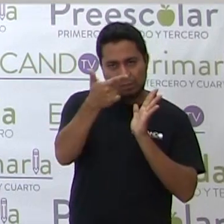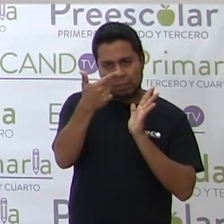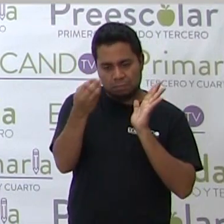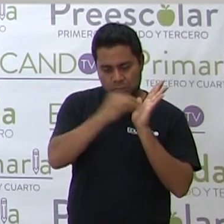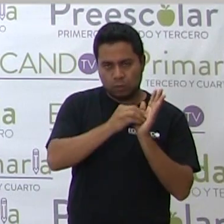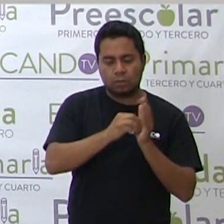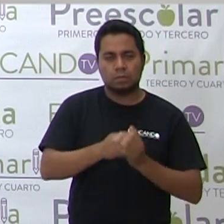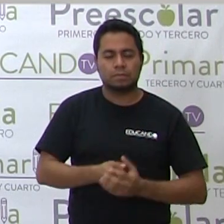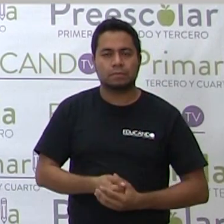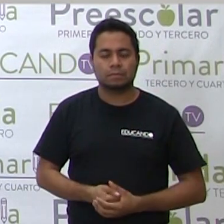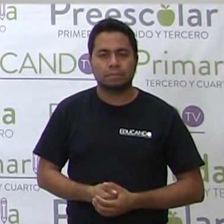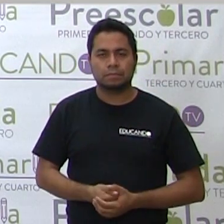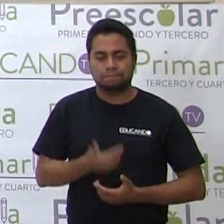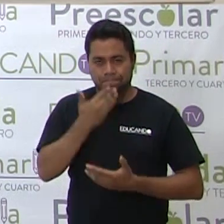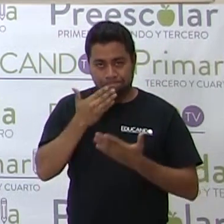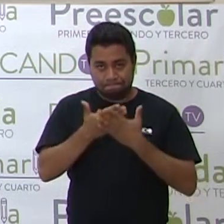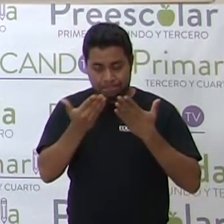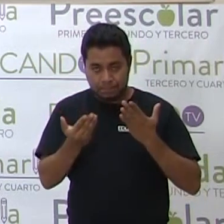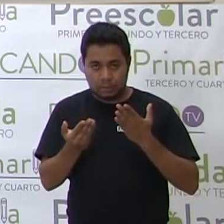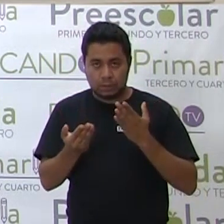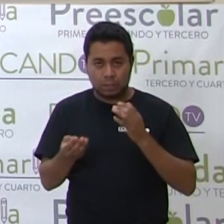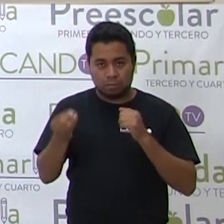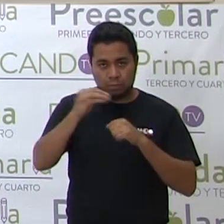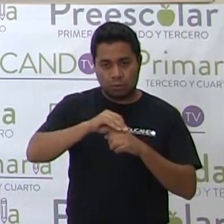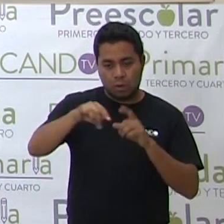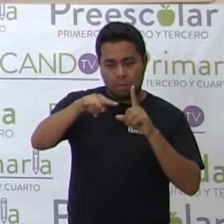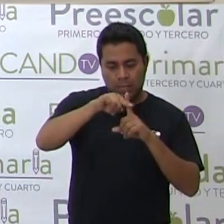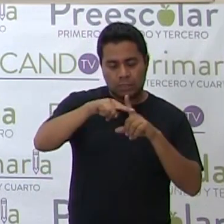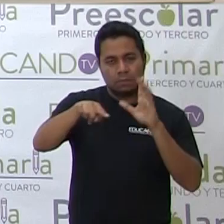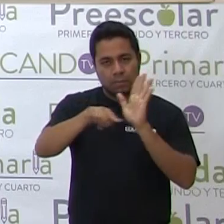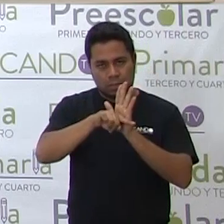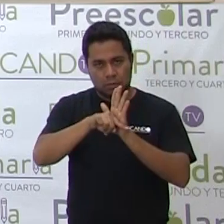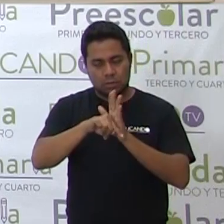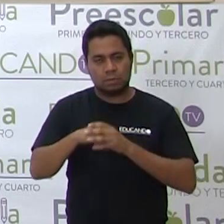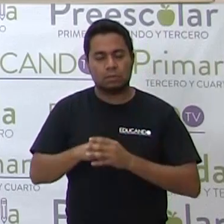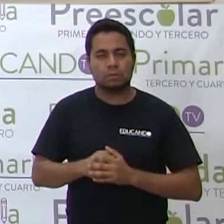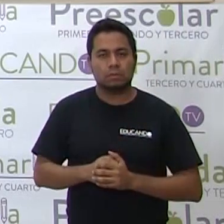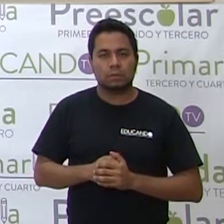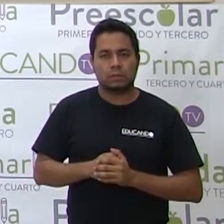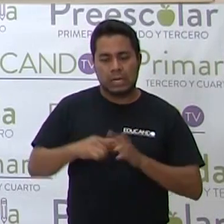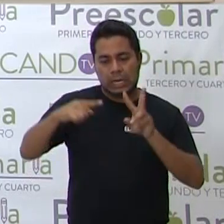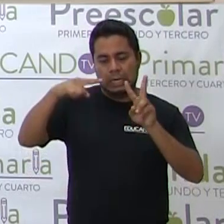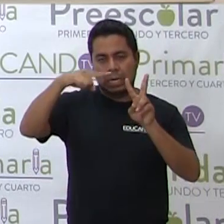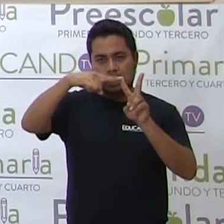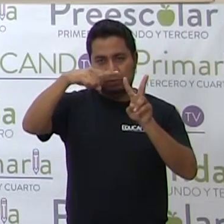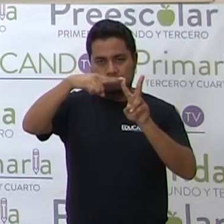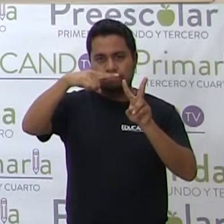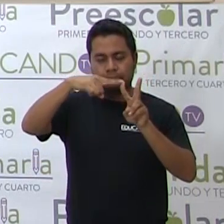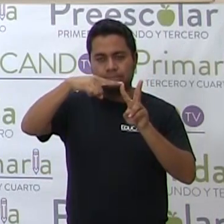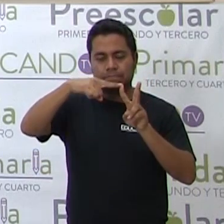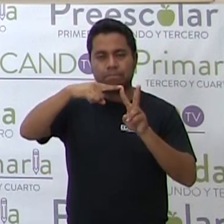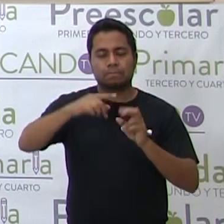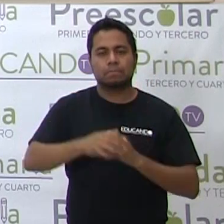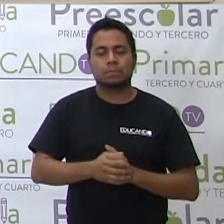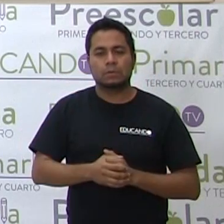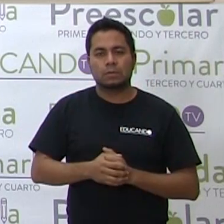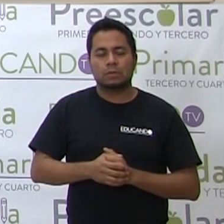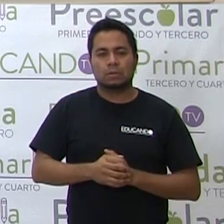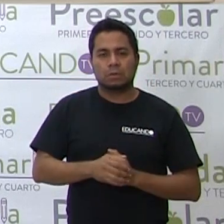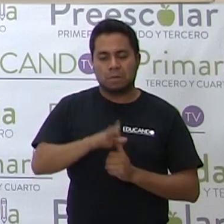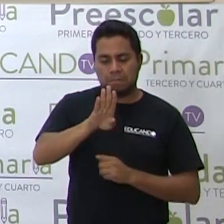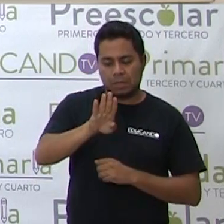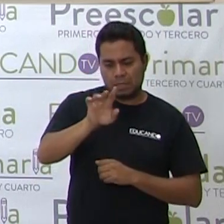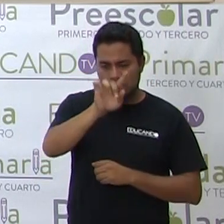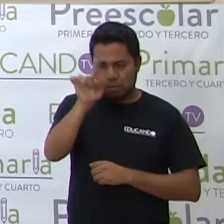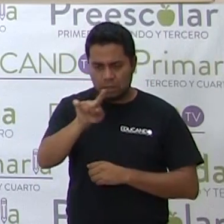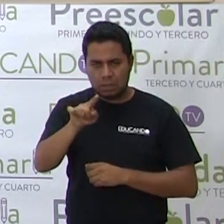s ahora ponemos más menos más menos raíz cuadrada sí de B al